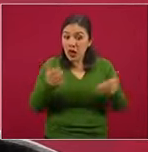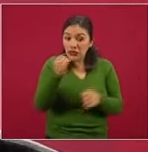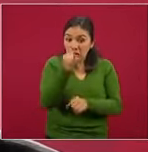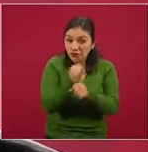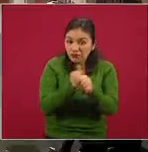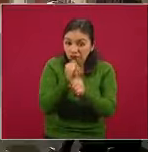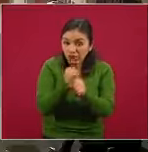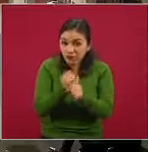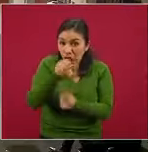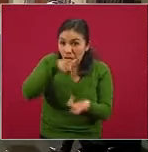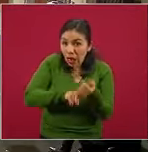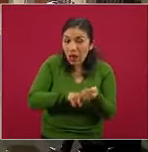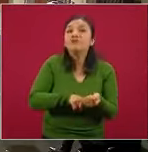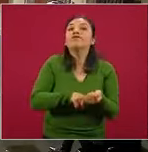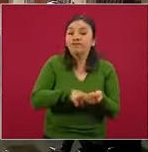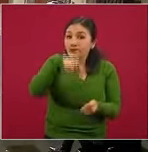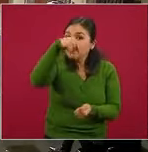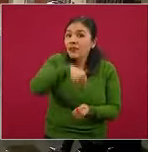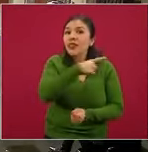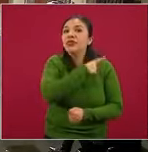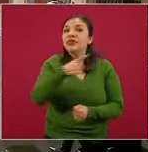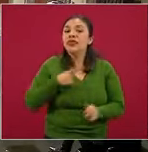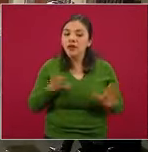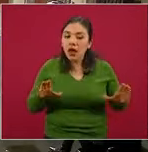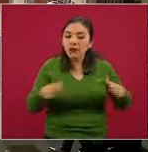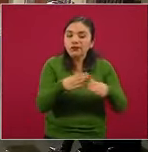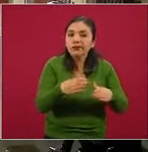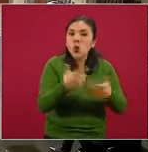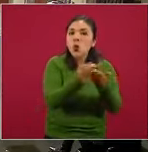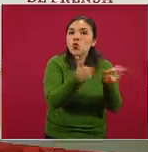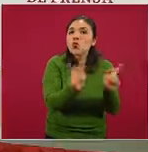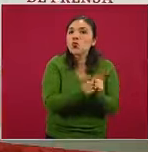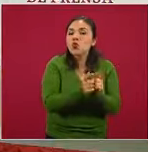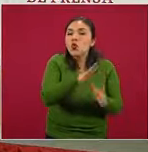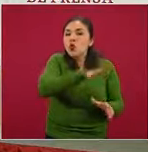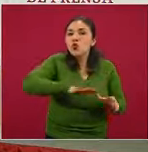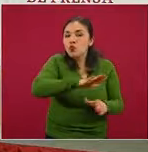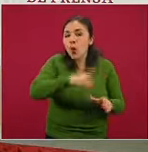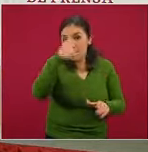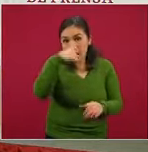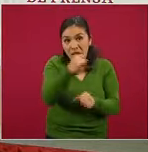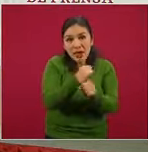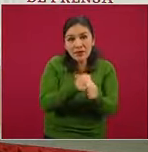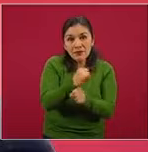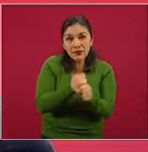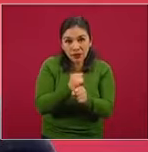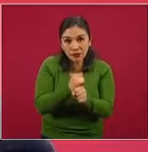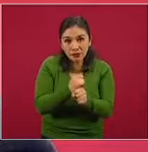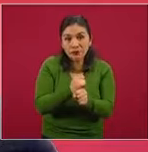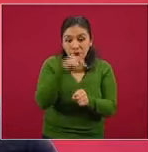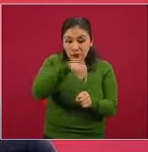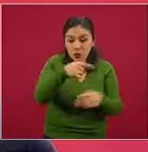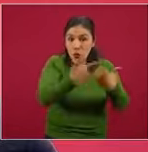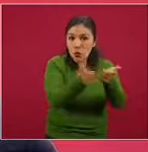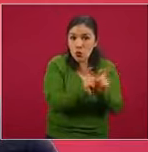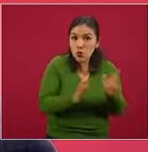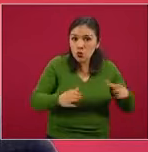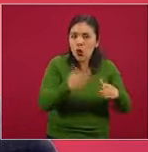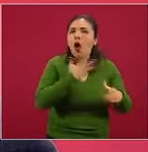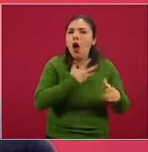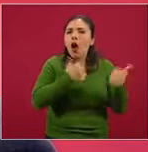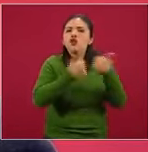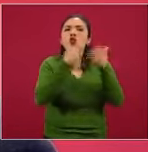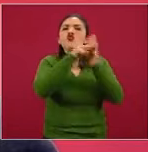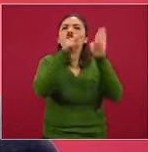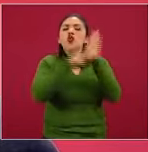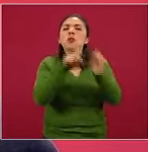investigación debe existir un comité de investigación. Estos comités están normados